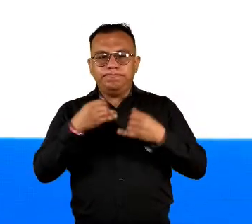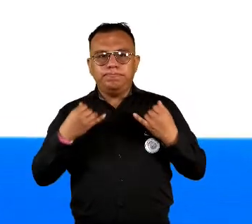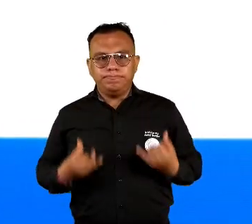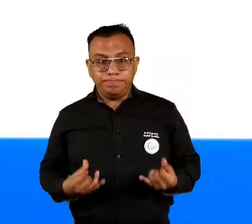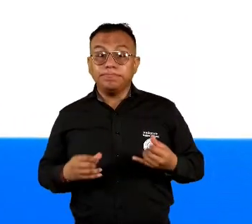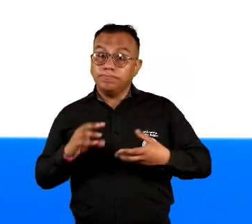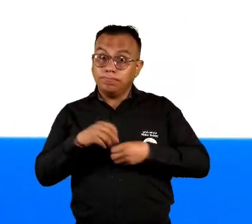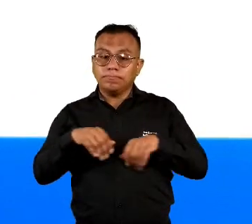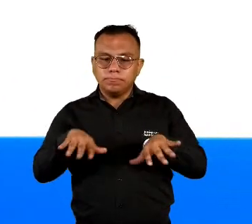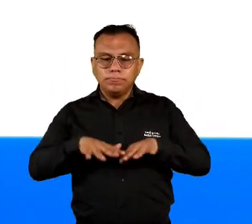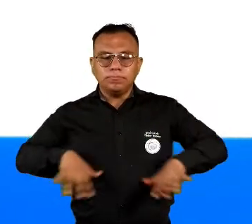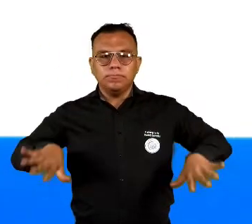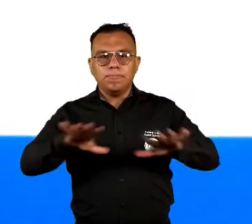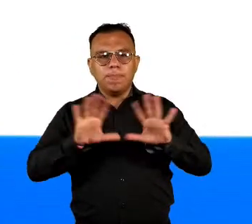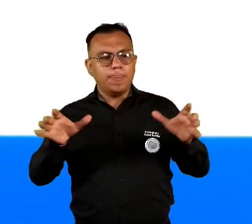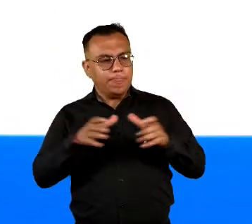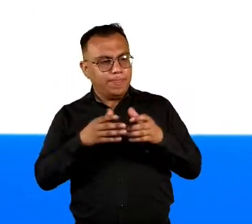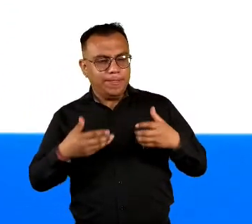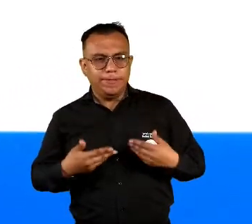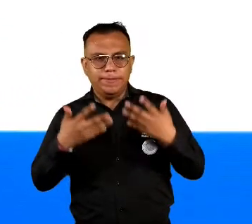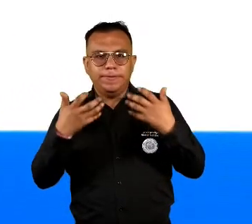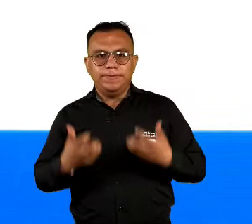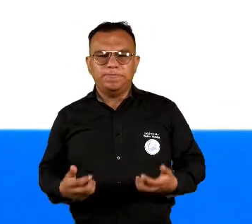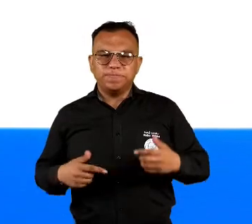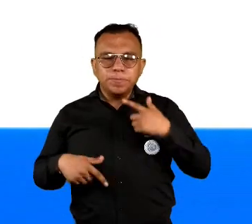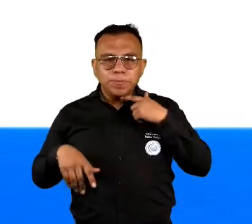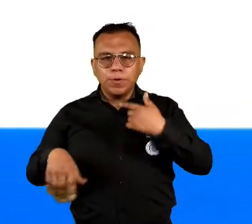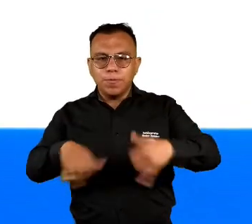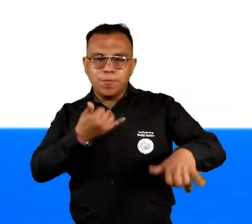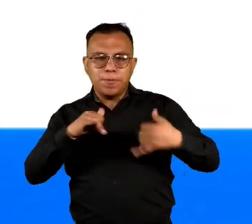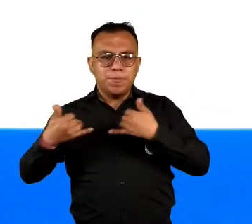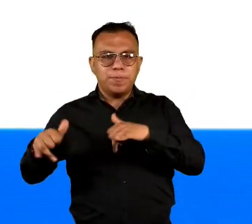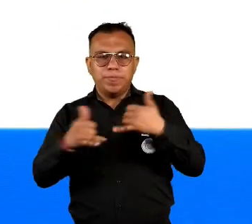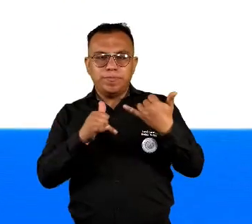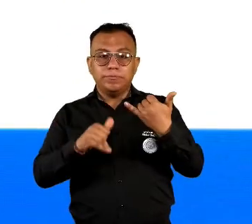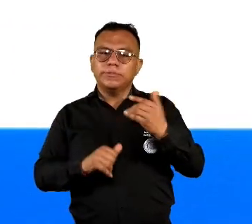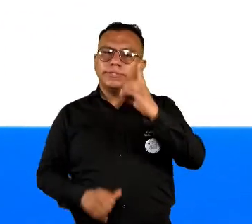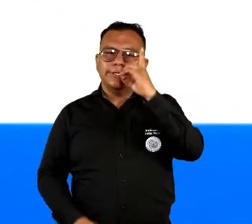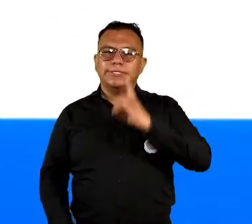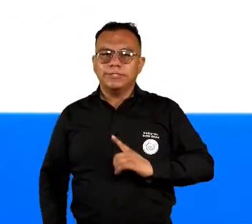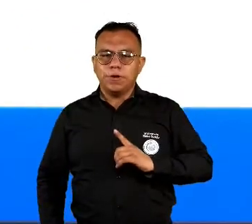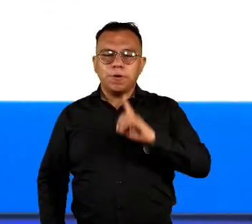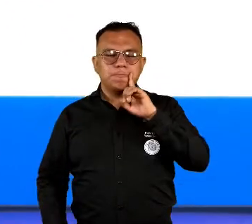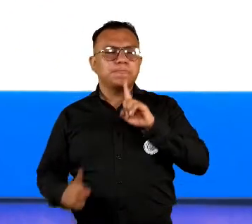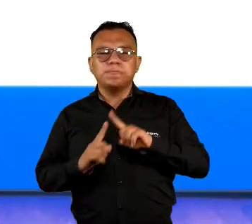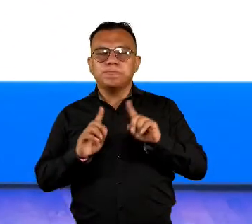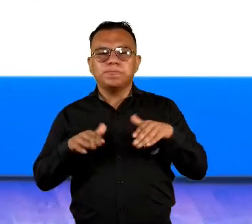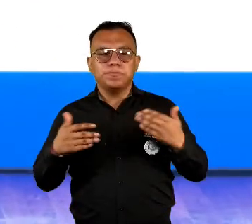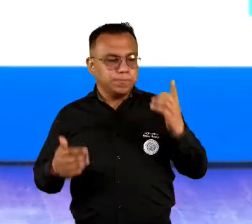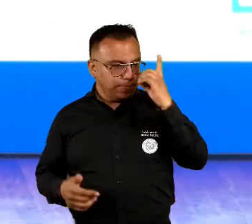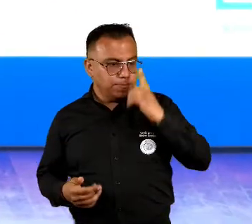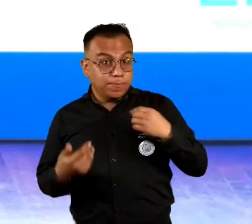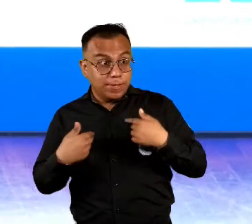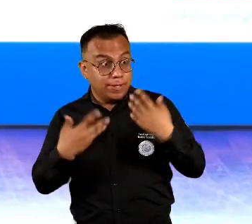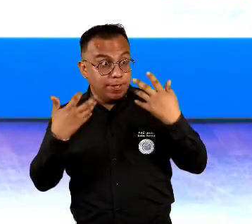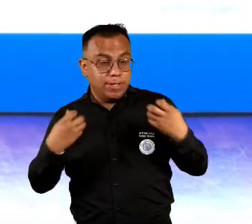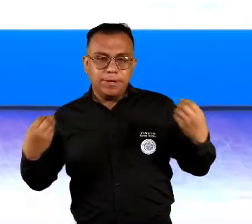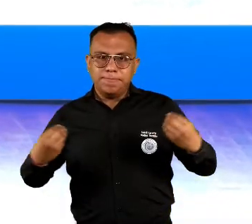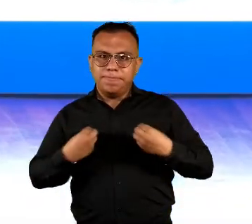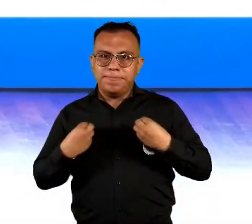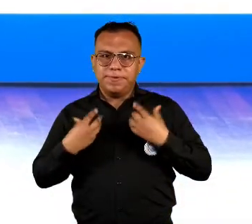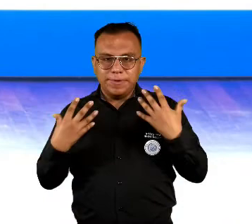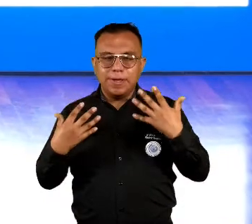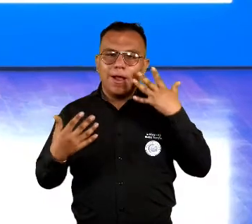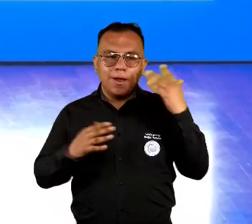que esta gente decidió vivir de hacer videojuegos decidió que ellos querían vivir y